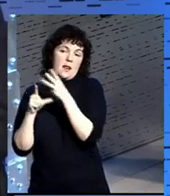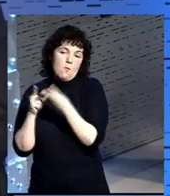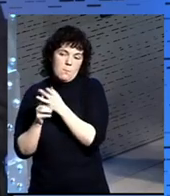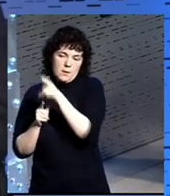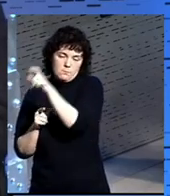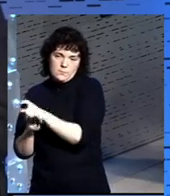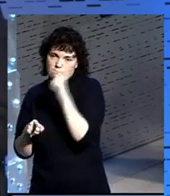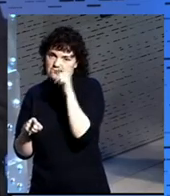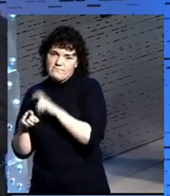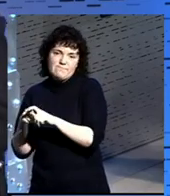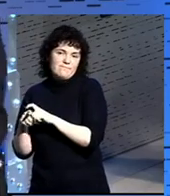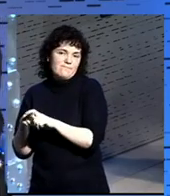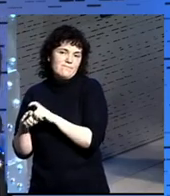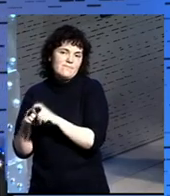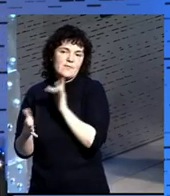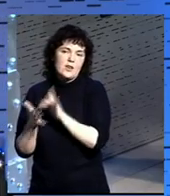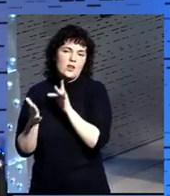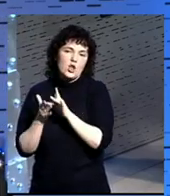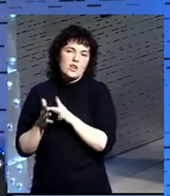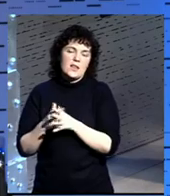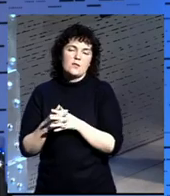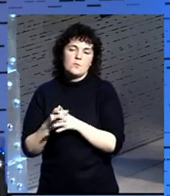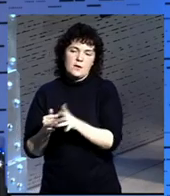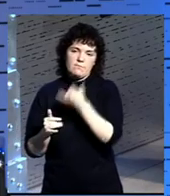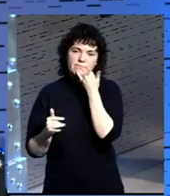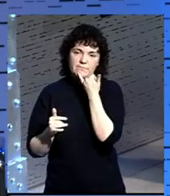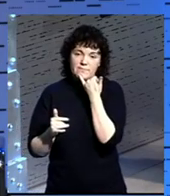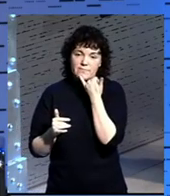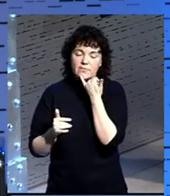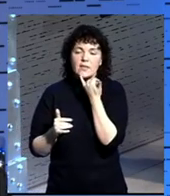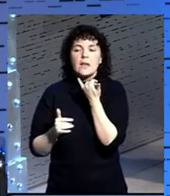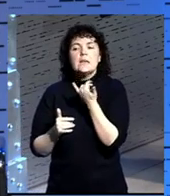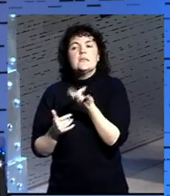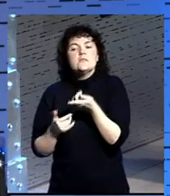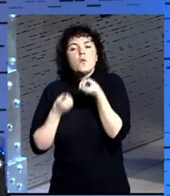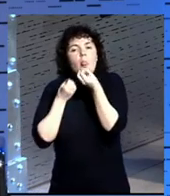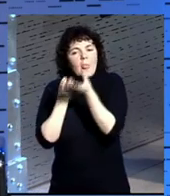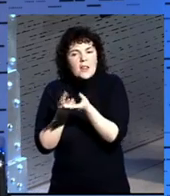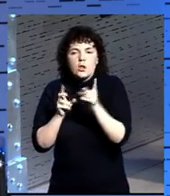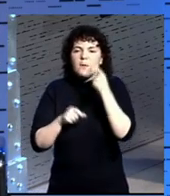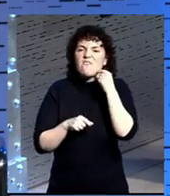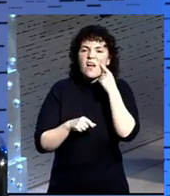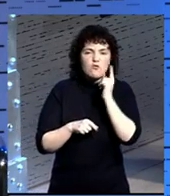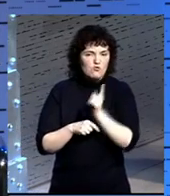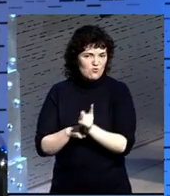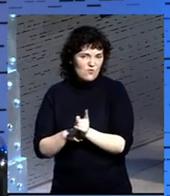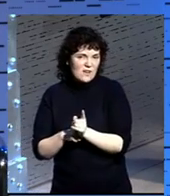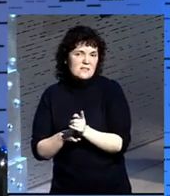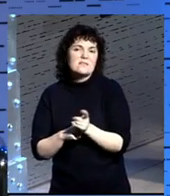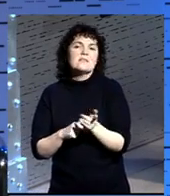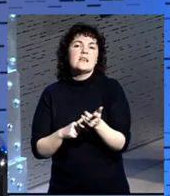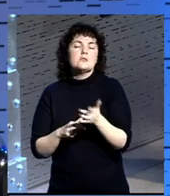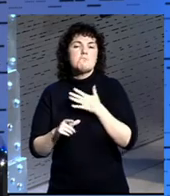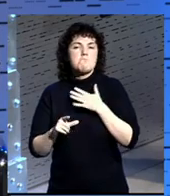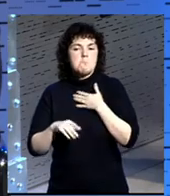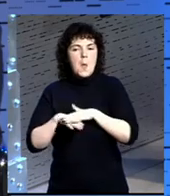que atiende al contacto. Y eso es un dato que no es ni bancario, para entendernos, es decir, que no viene en nuestras